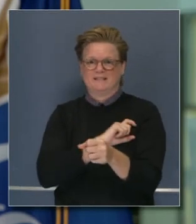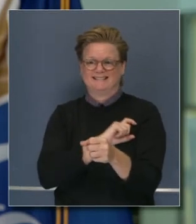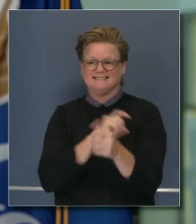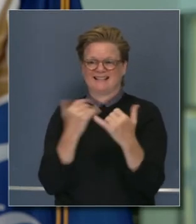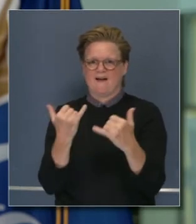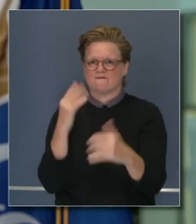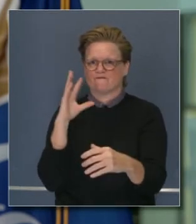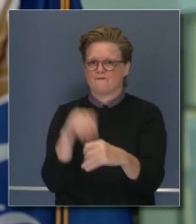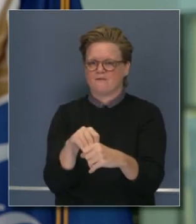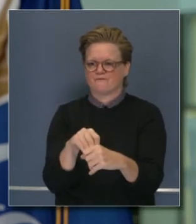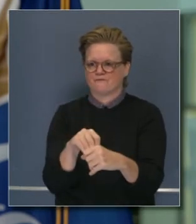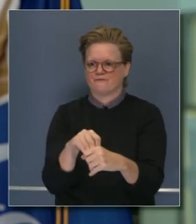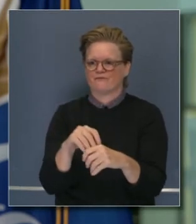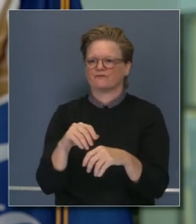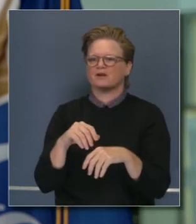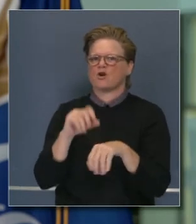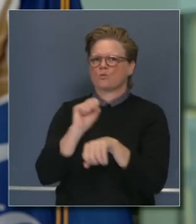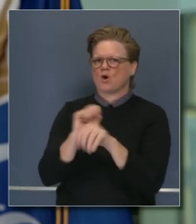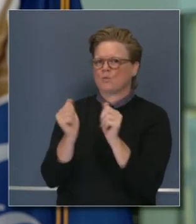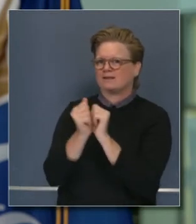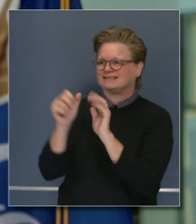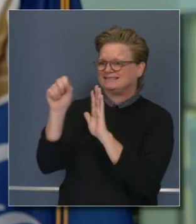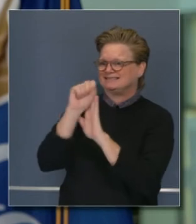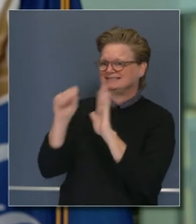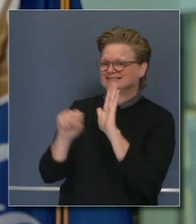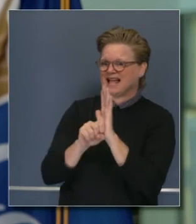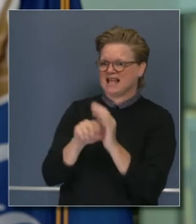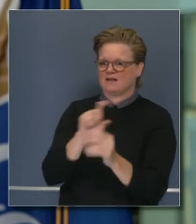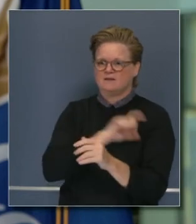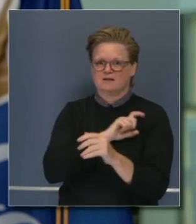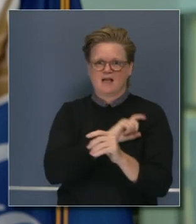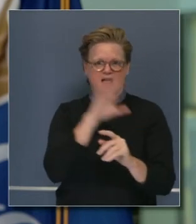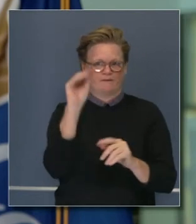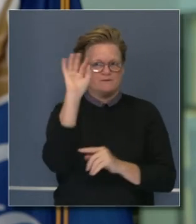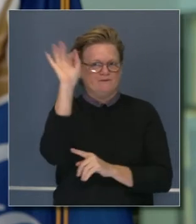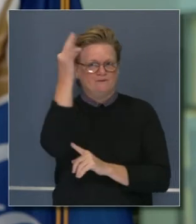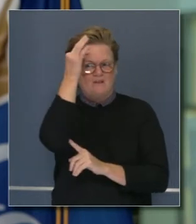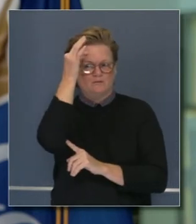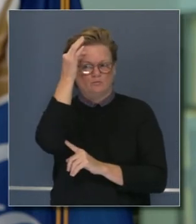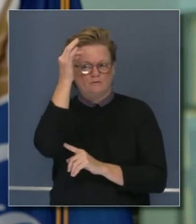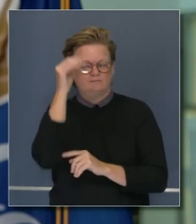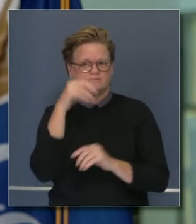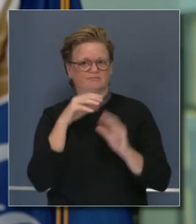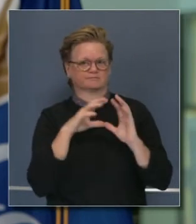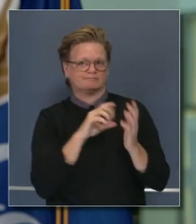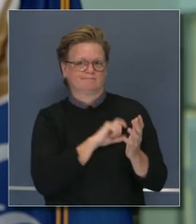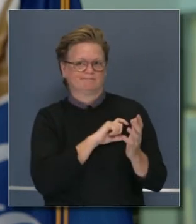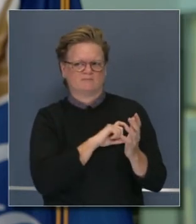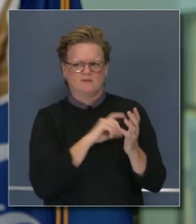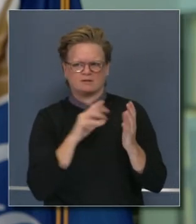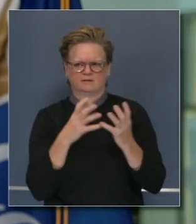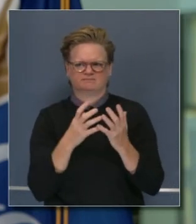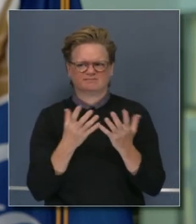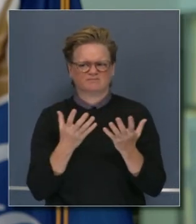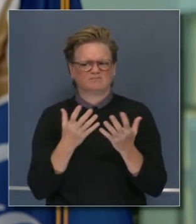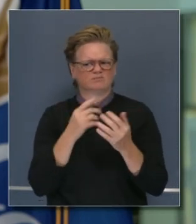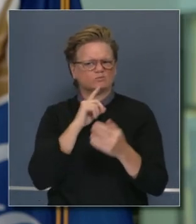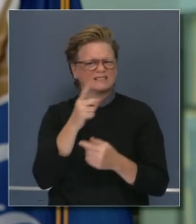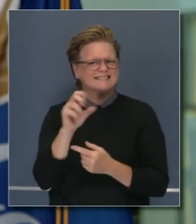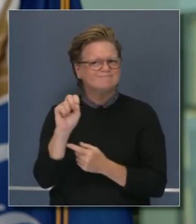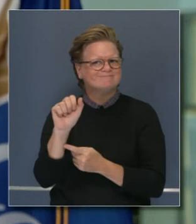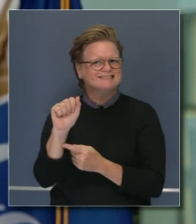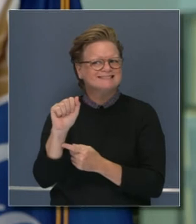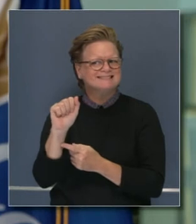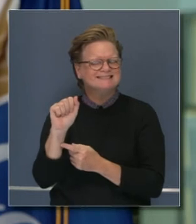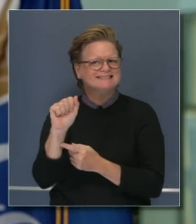del Estado, en algunos casos autoridades federales. Así que eso es algo muy real. Desafortunadamente, hay personas que